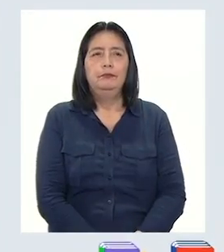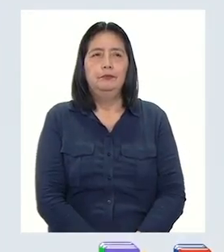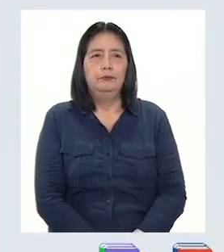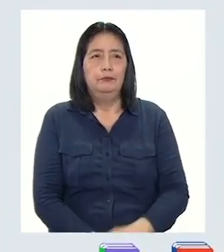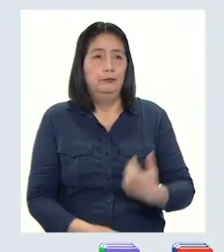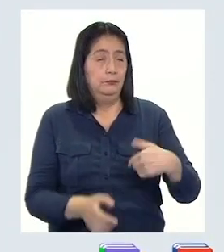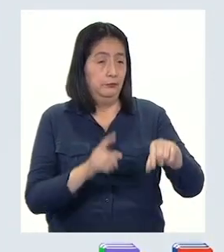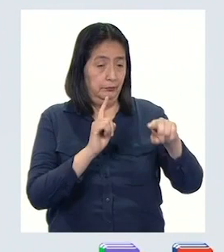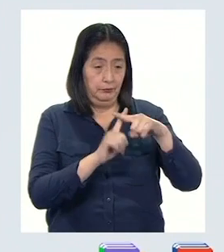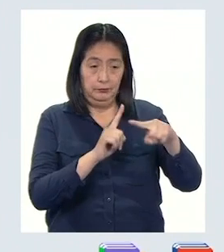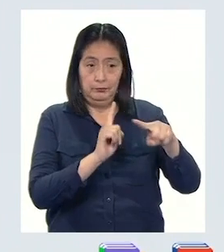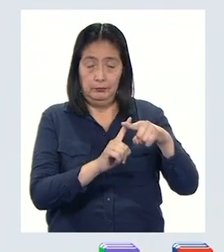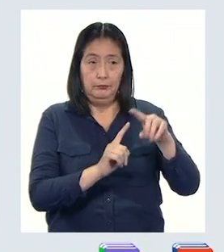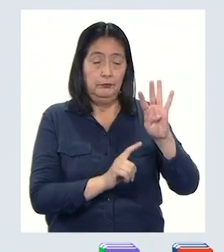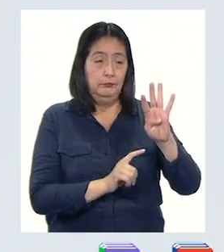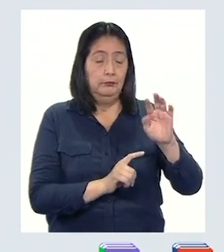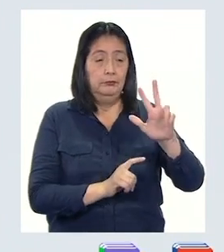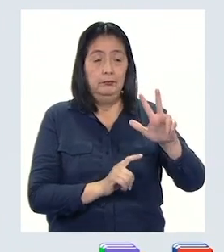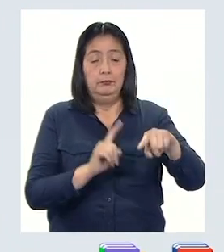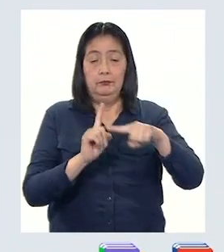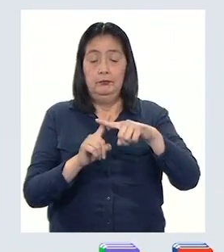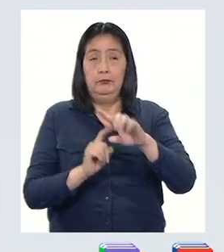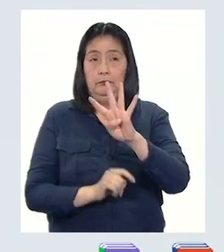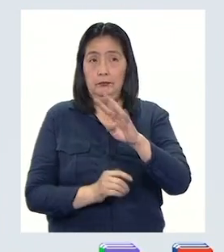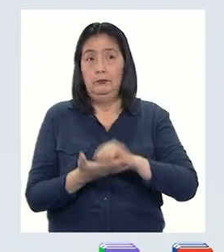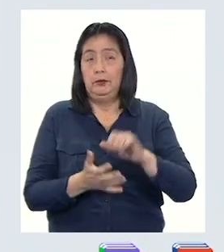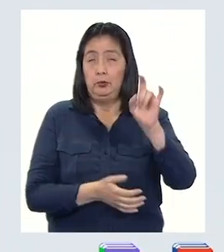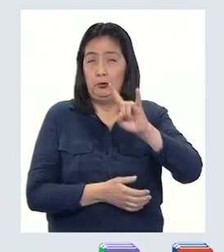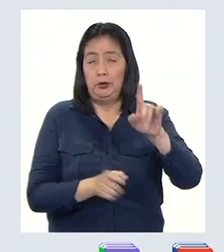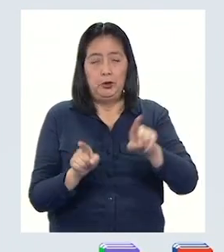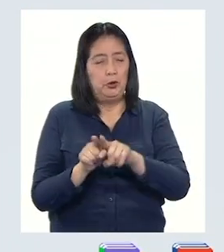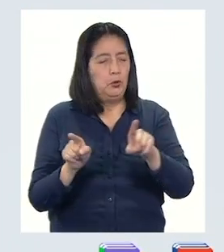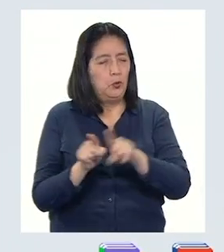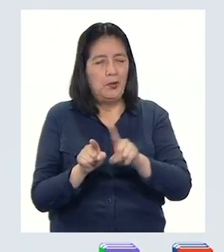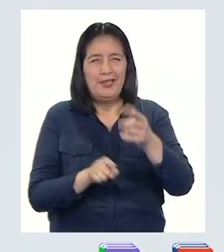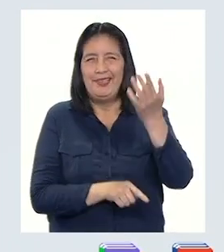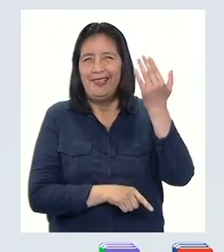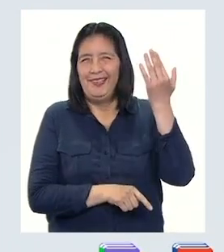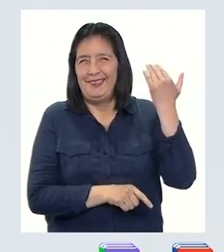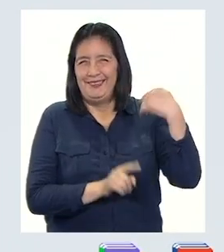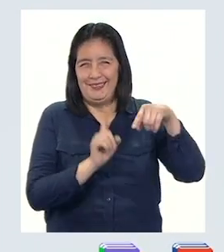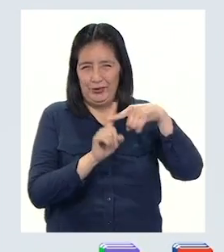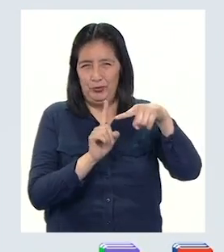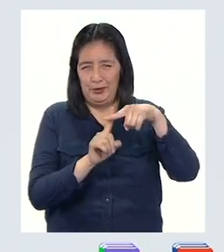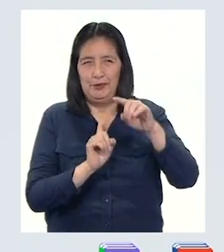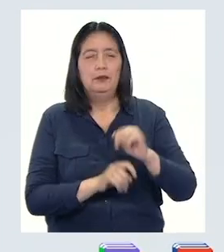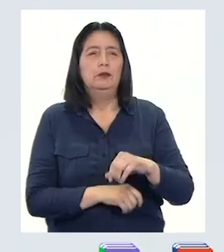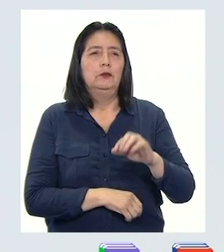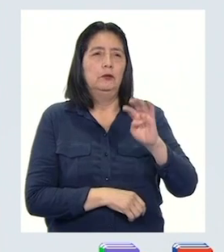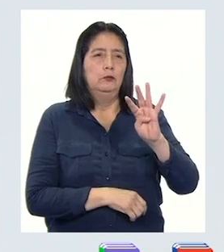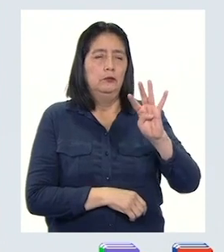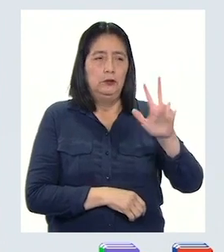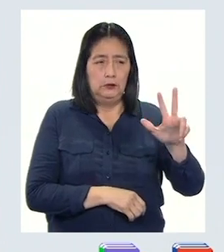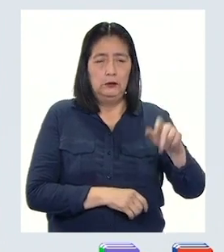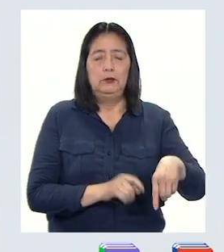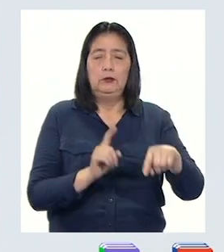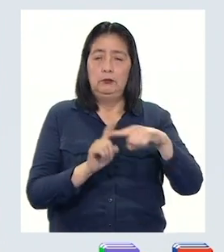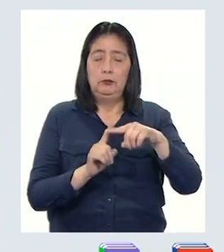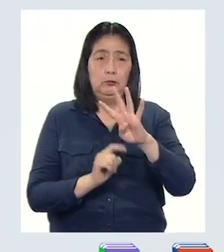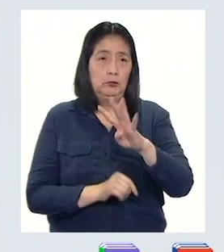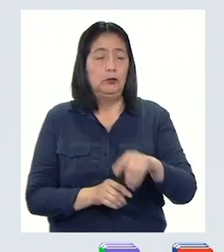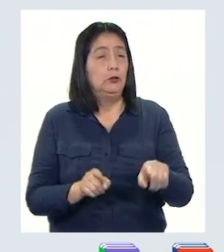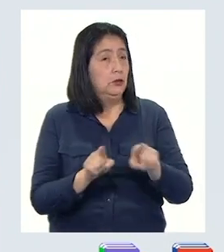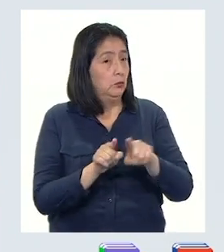Para multiplicar 43 por 4, vamos a utilizar la misma estrategia que la suma. 43 por 4